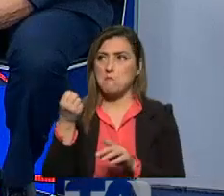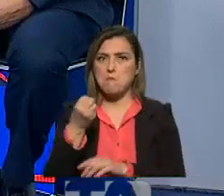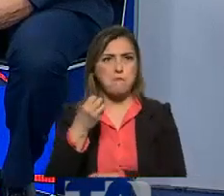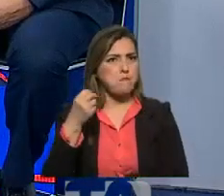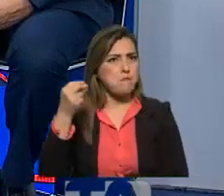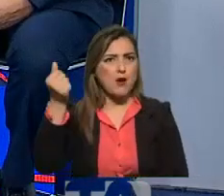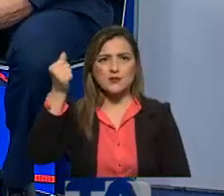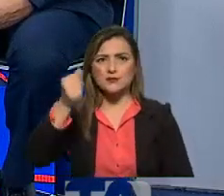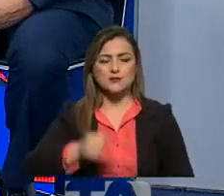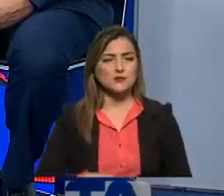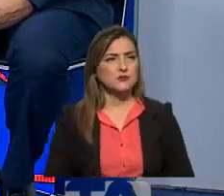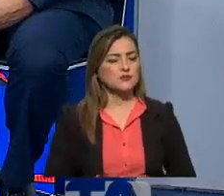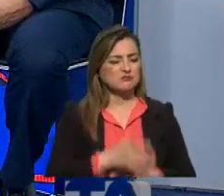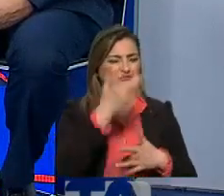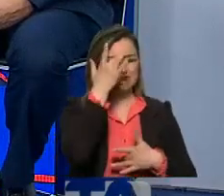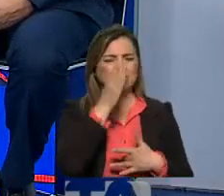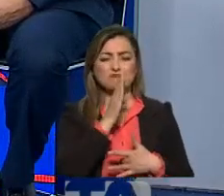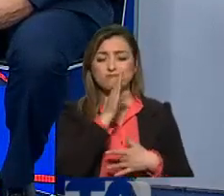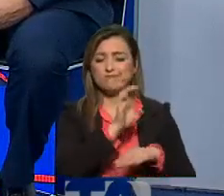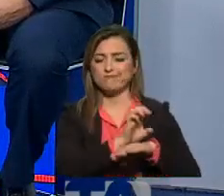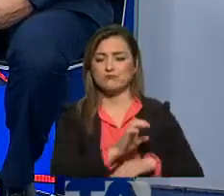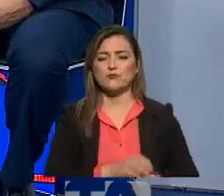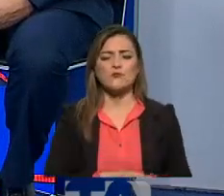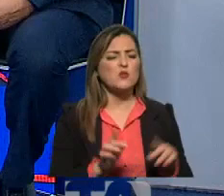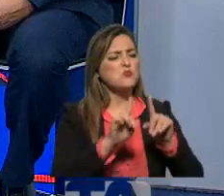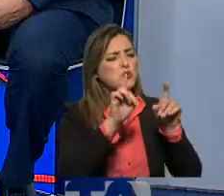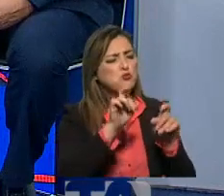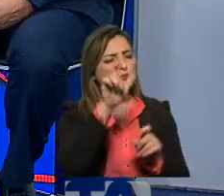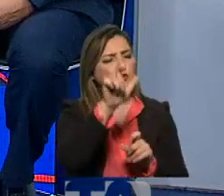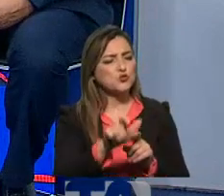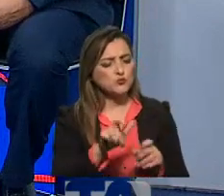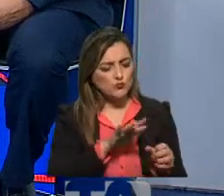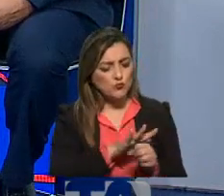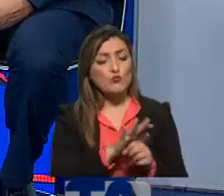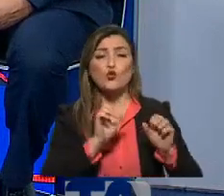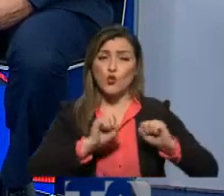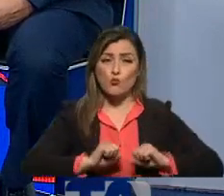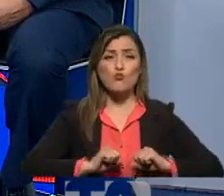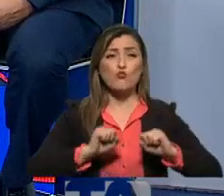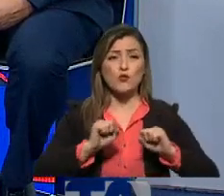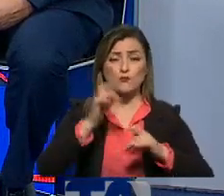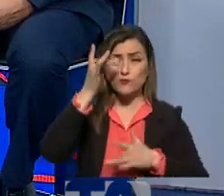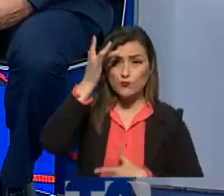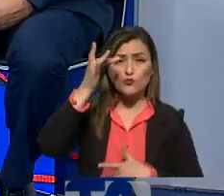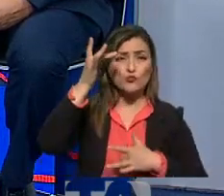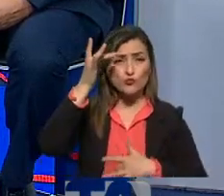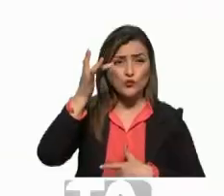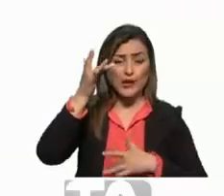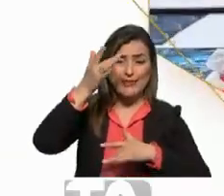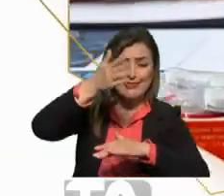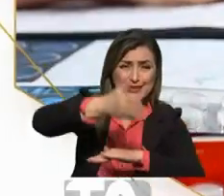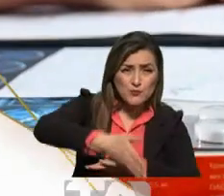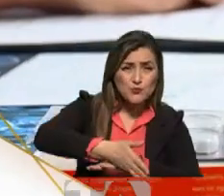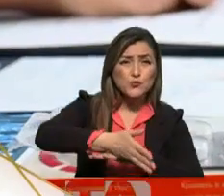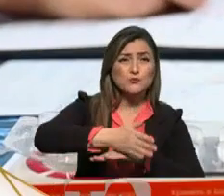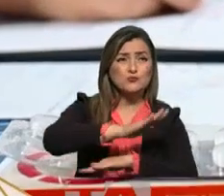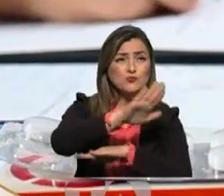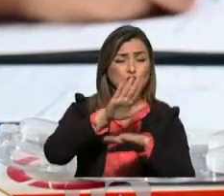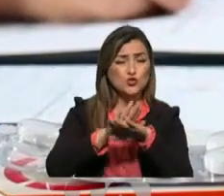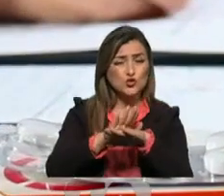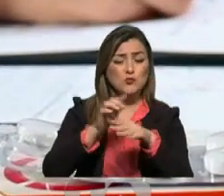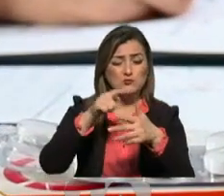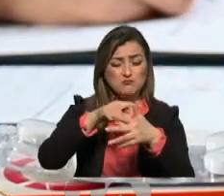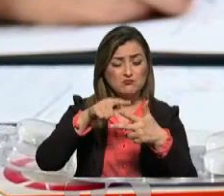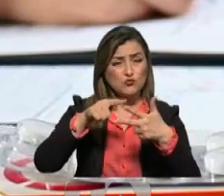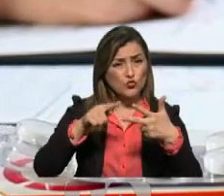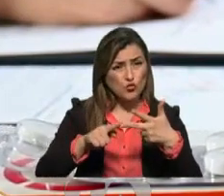enfermedades súper comunes en el Ecuador. Ahora, la pregunta es, cuando alguien tiene COVID, ¿puede tener alguna enfermedad después relacionada